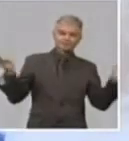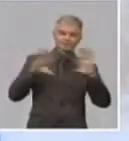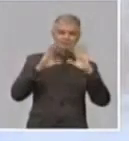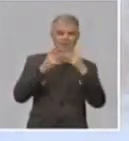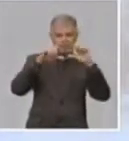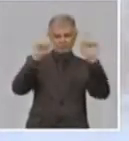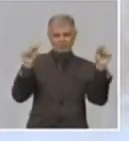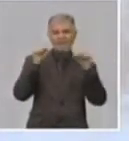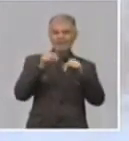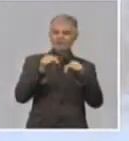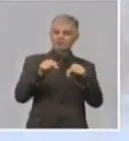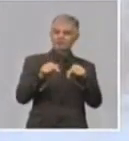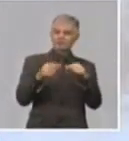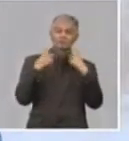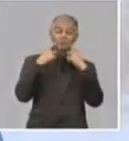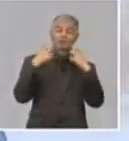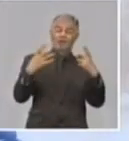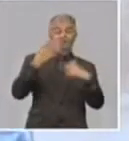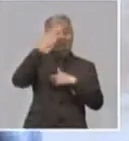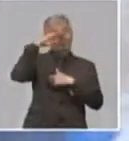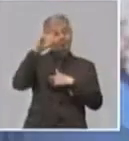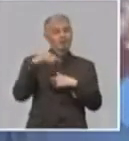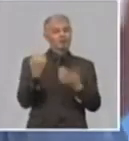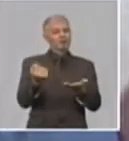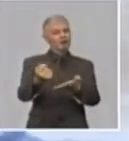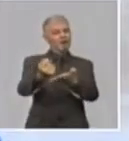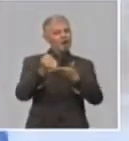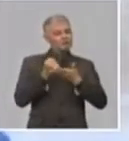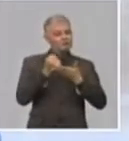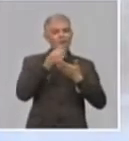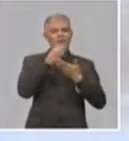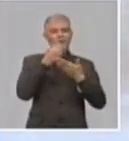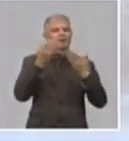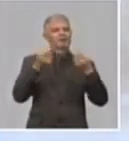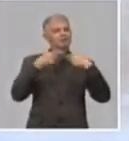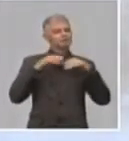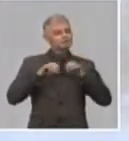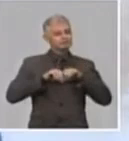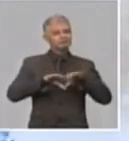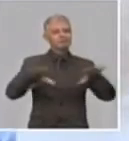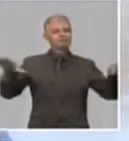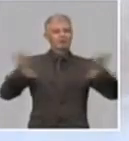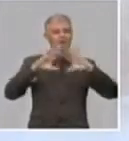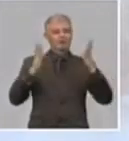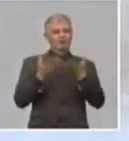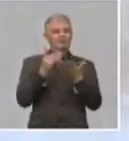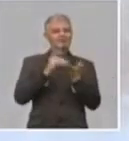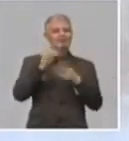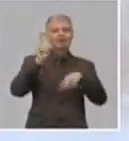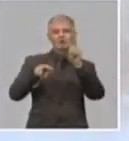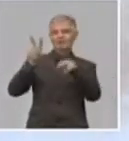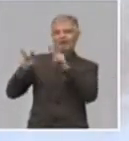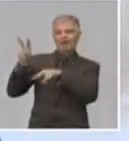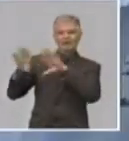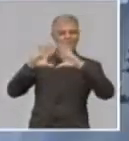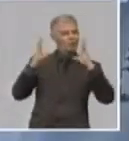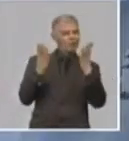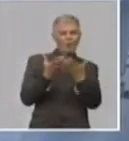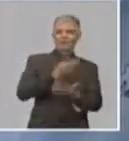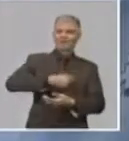una fortaleza para el país y nos va a permitir extender entonces el uso del diagnosticador y que llegue a toda la